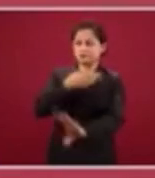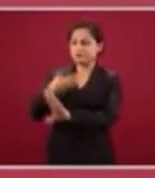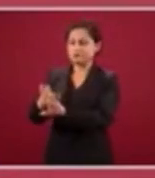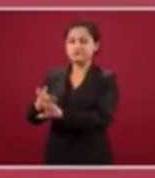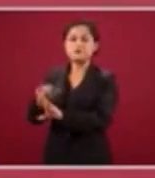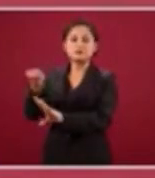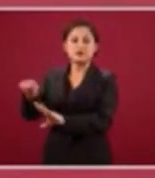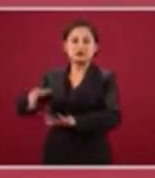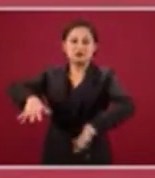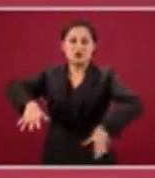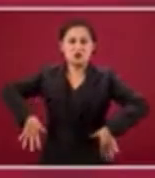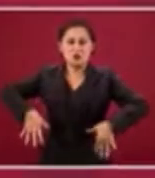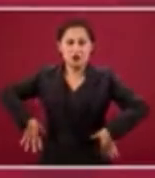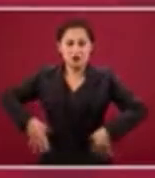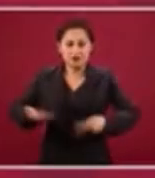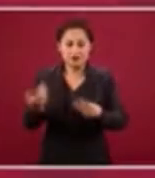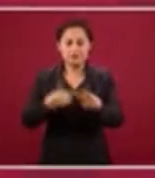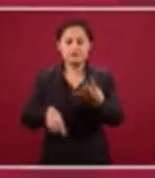Cuatro,